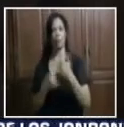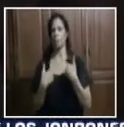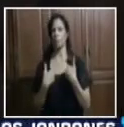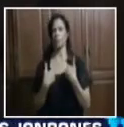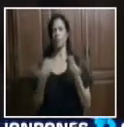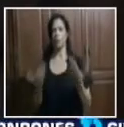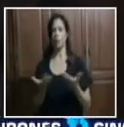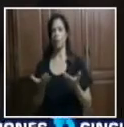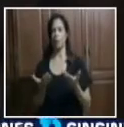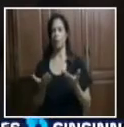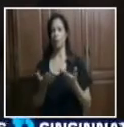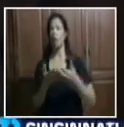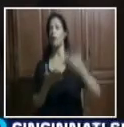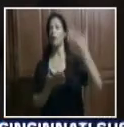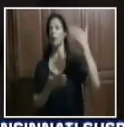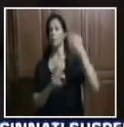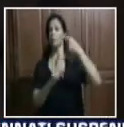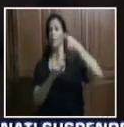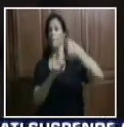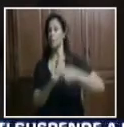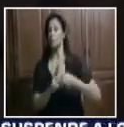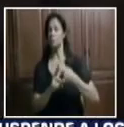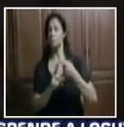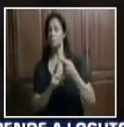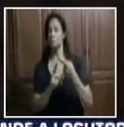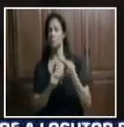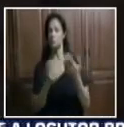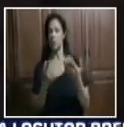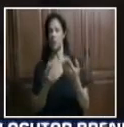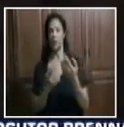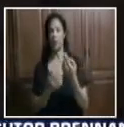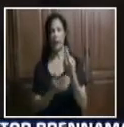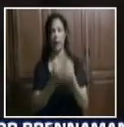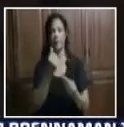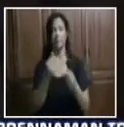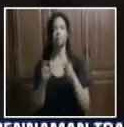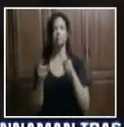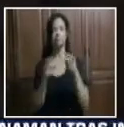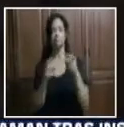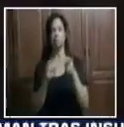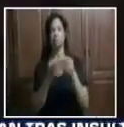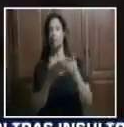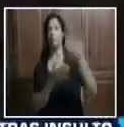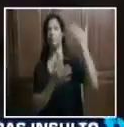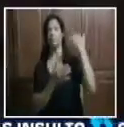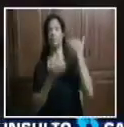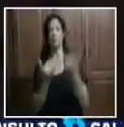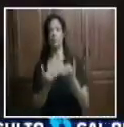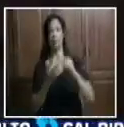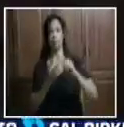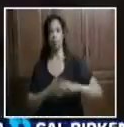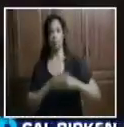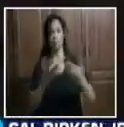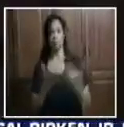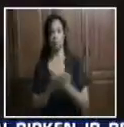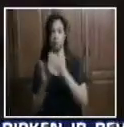Estuvieron un mes, ambas administraciones, la pasada y la que iba a entrar, para preparar el curso